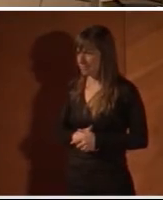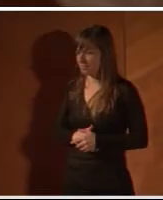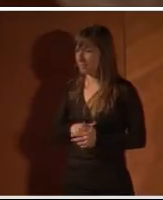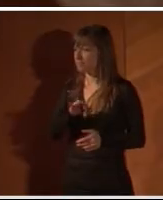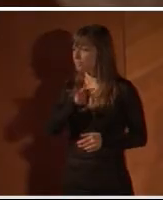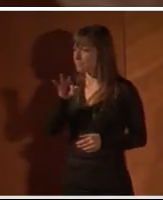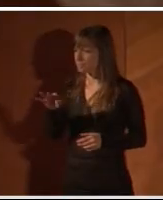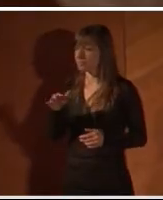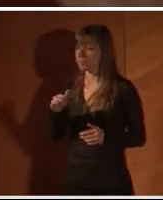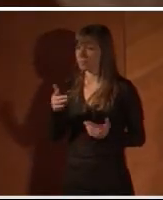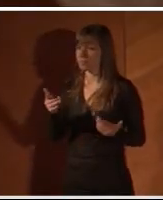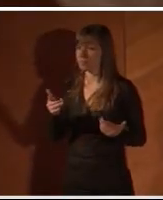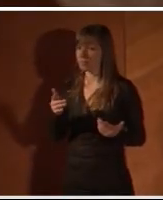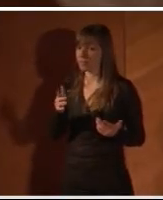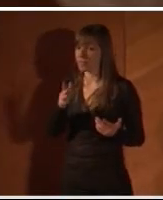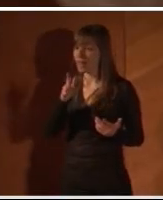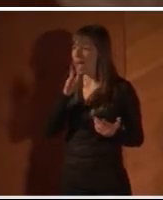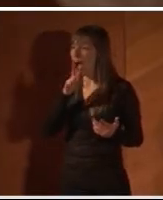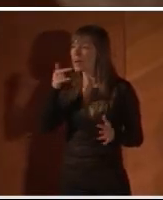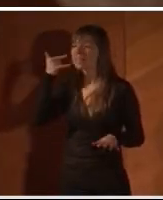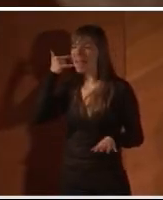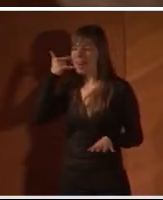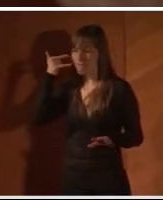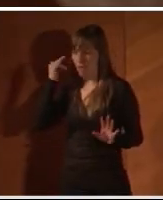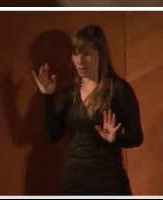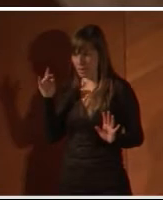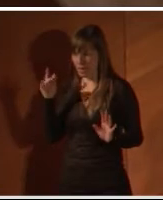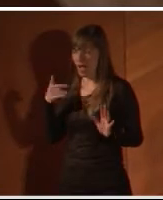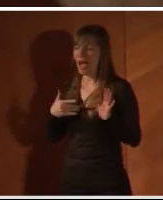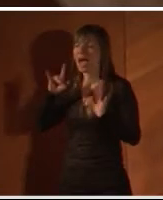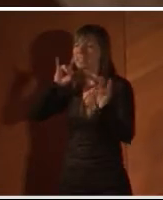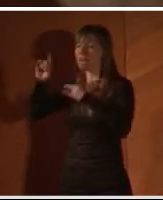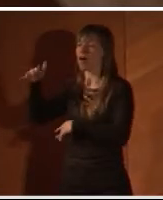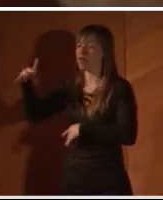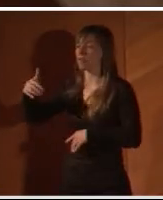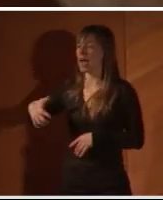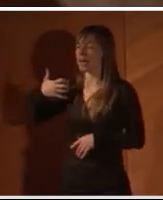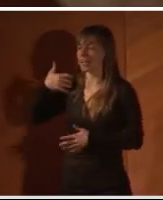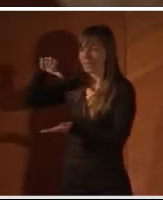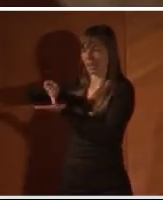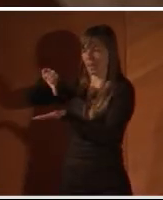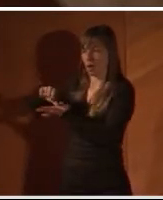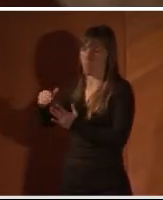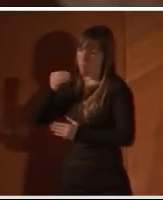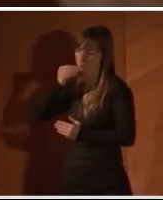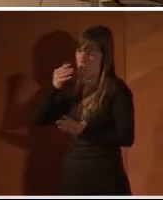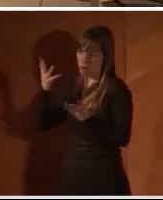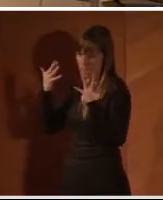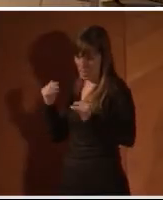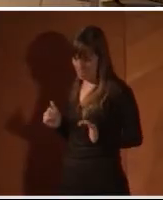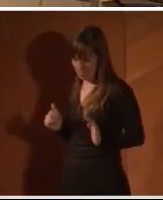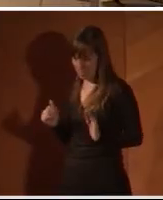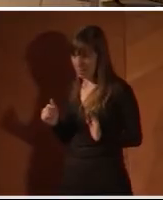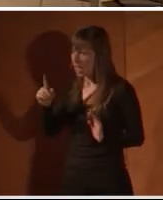Ahora hacemos una conexión telefónica con Buenos Aires, con el Ayuntamiento de Buenos Aires. No sé